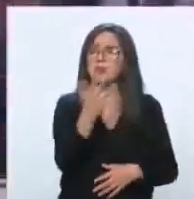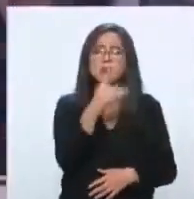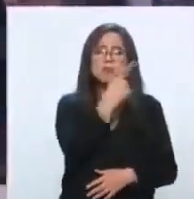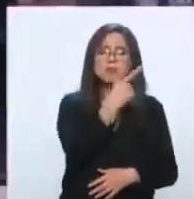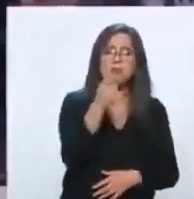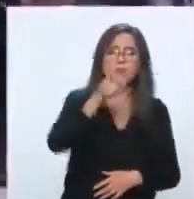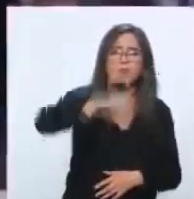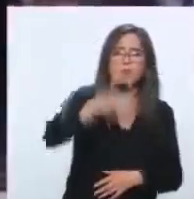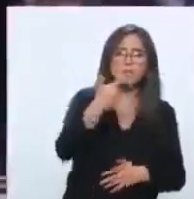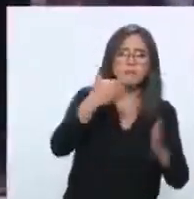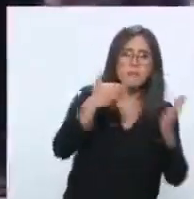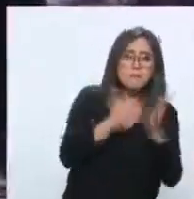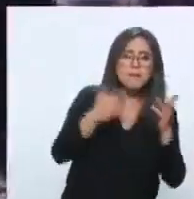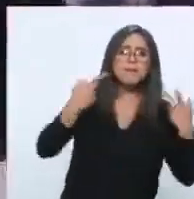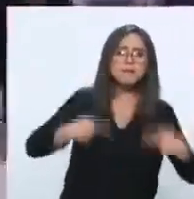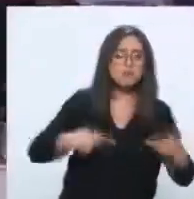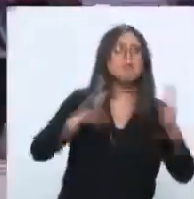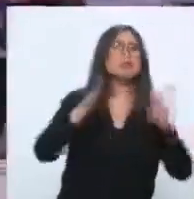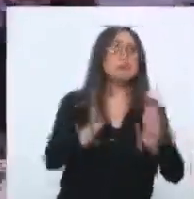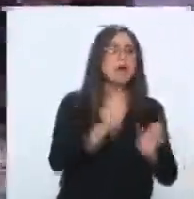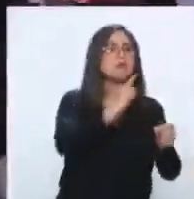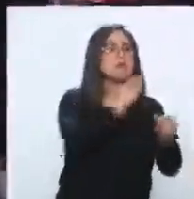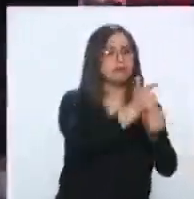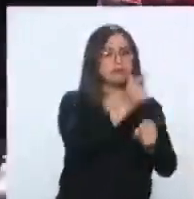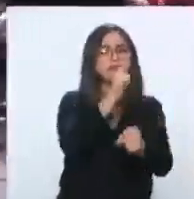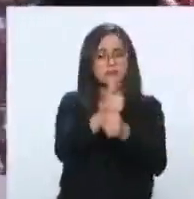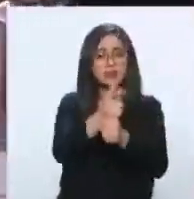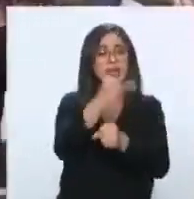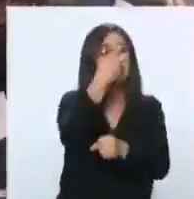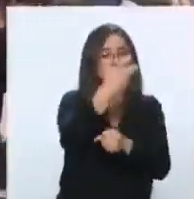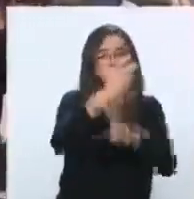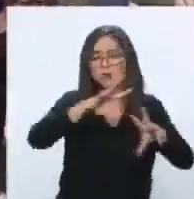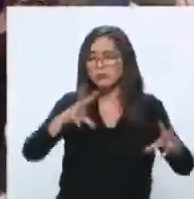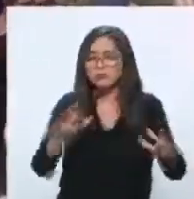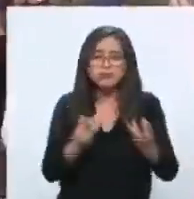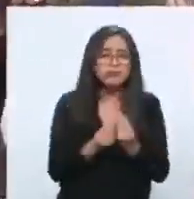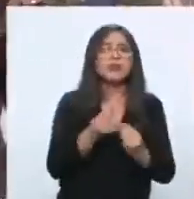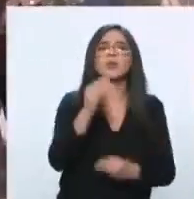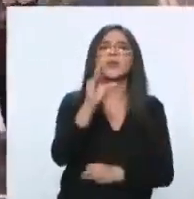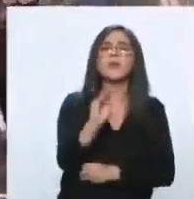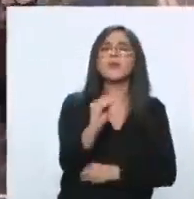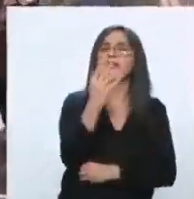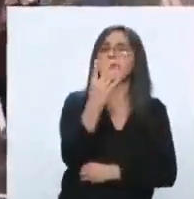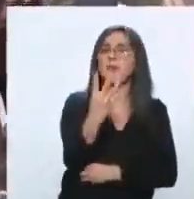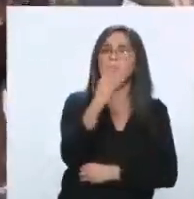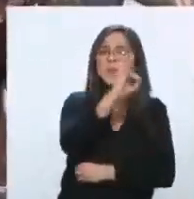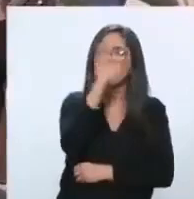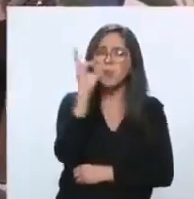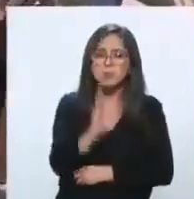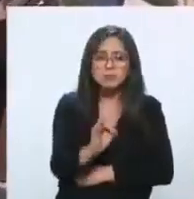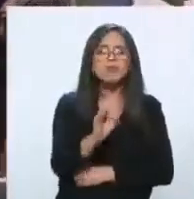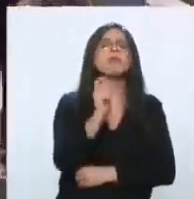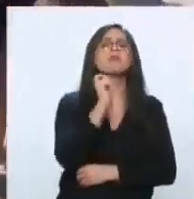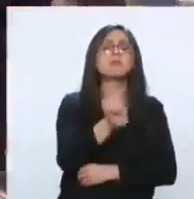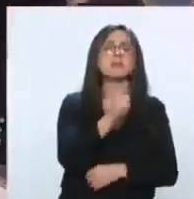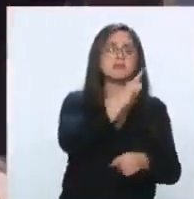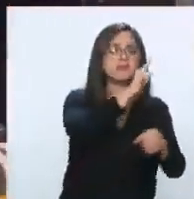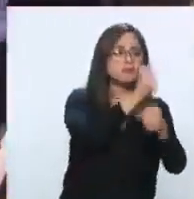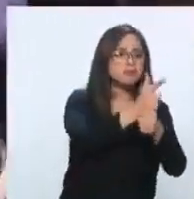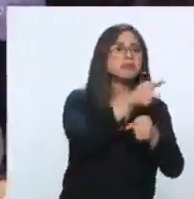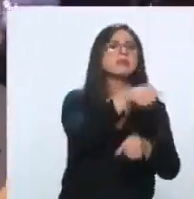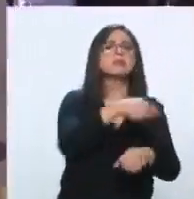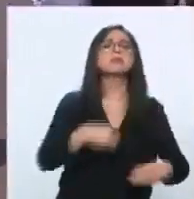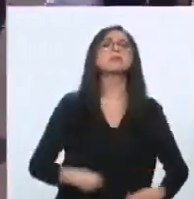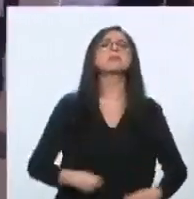personas, han sido localizadas, y de este total el 94% prácticamente se localiza con vida.